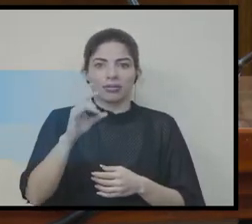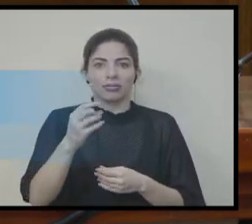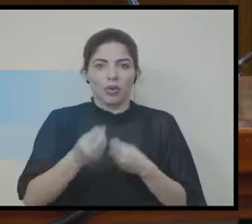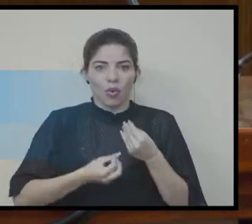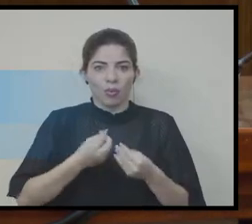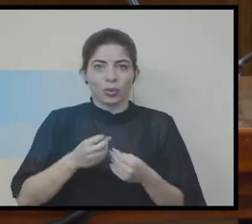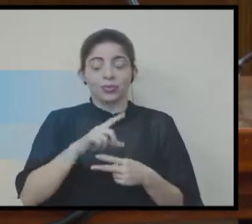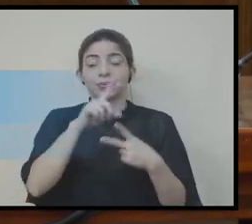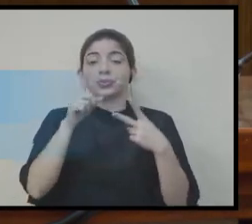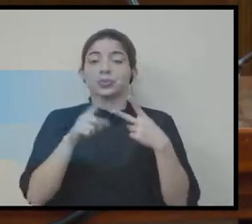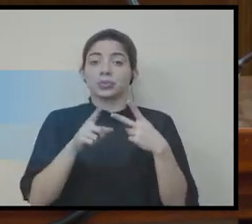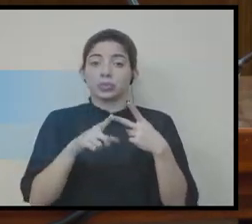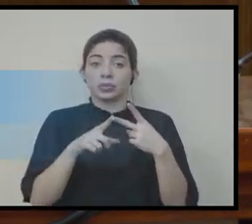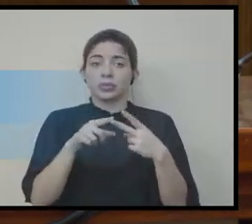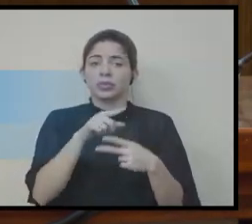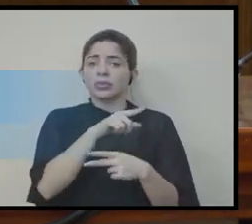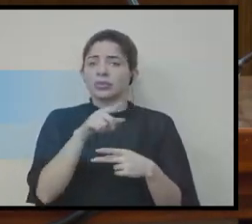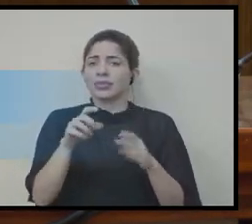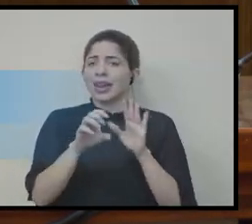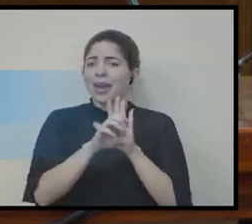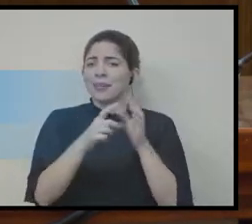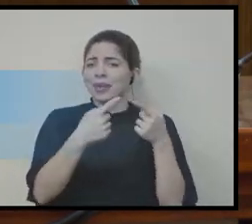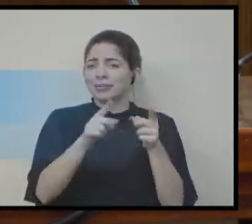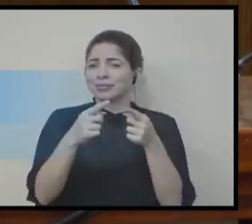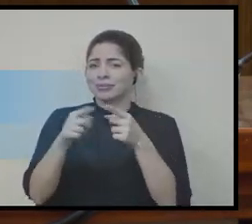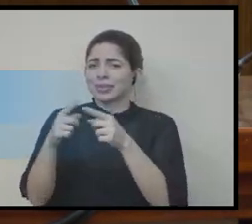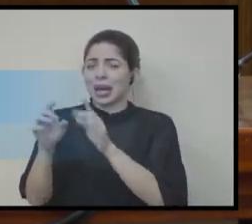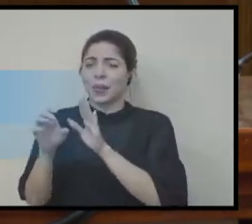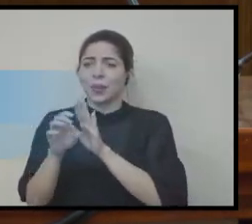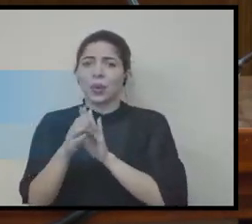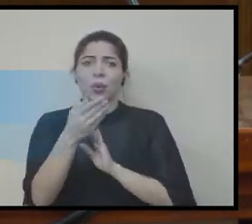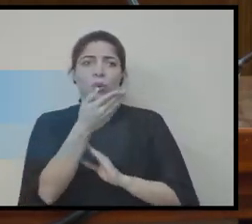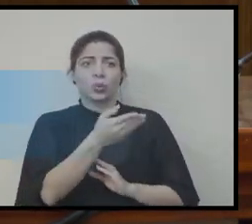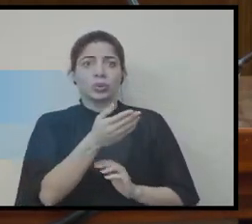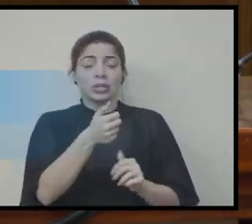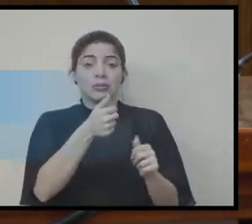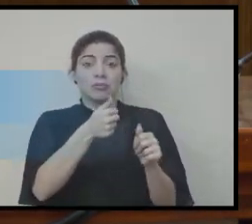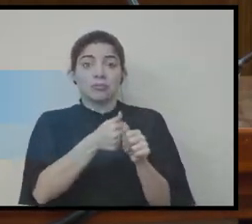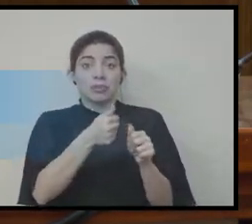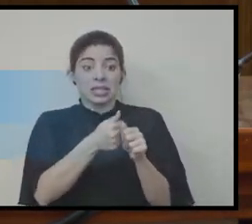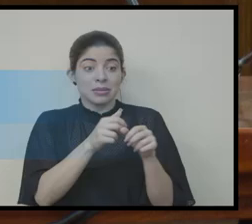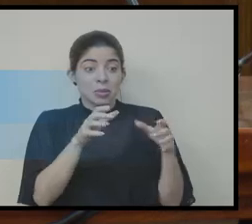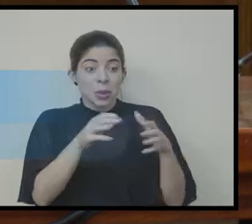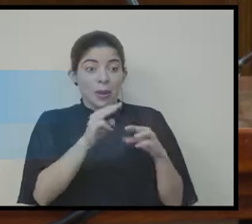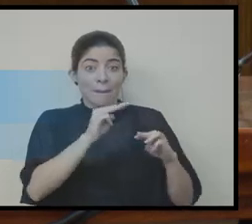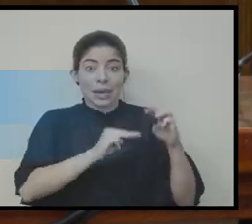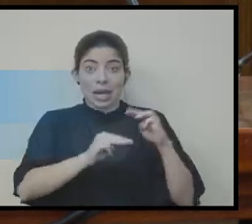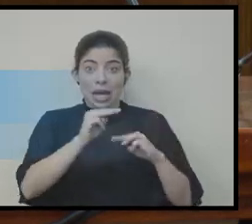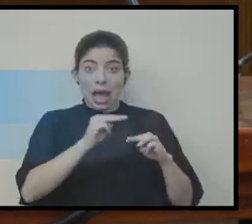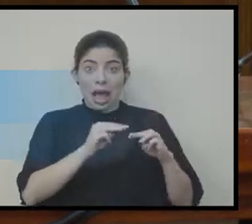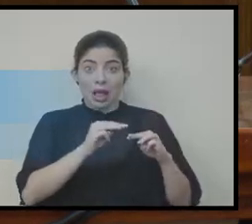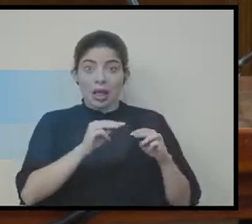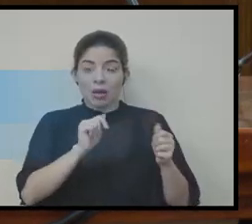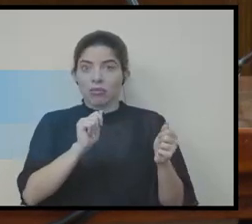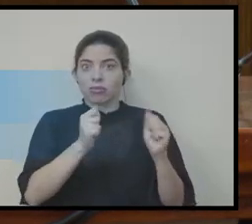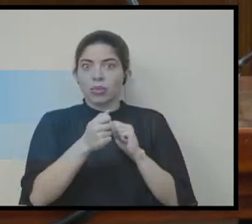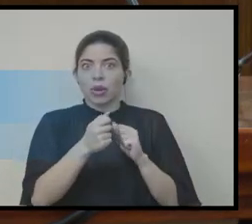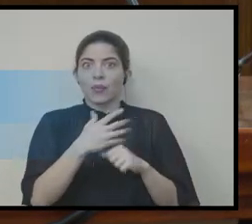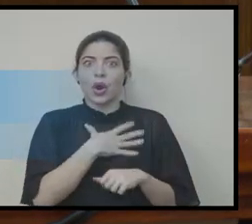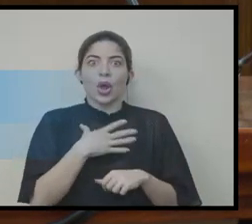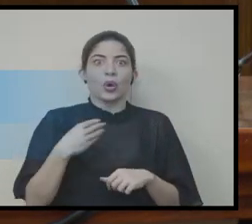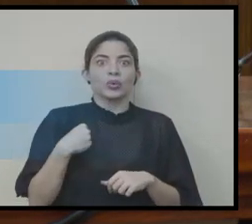que han dado todo tipo de ejemplos. Por ejemplo, usted a su mismo nicho de mercado le cambió los gustos y